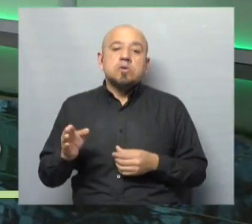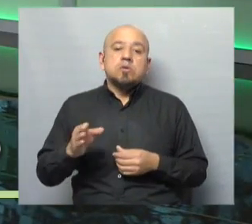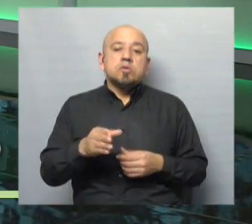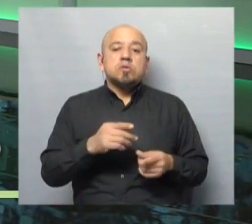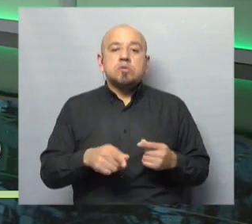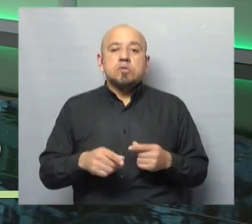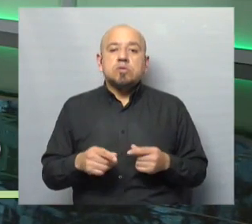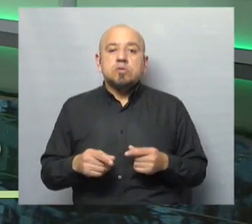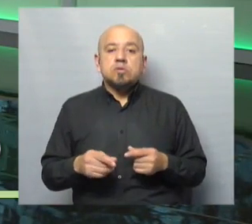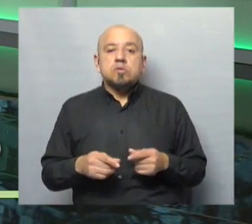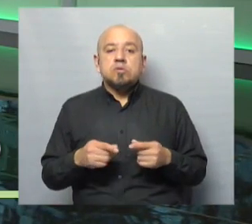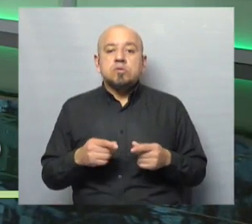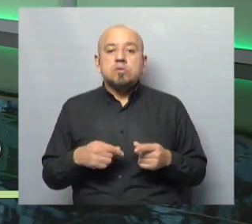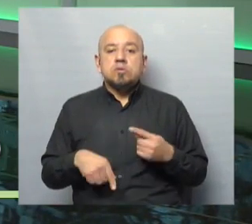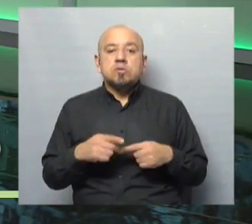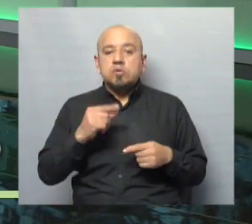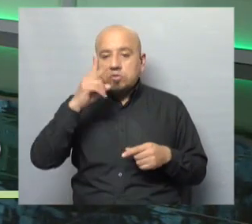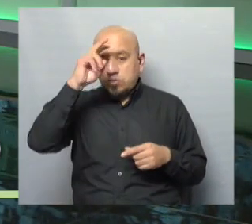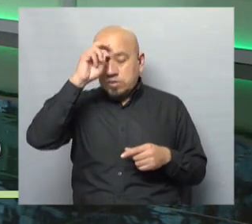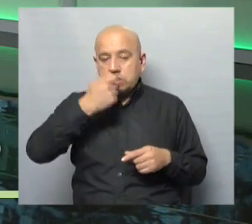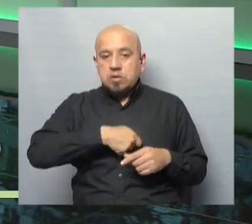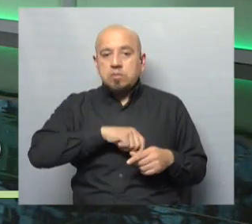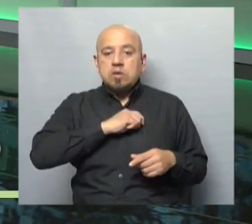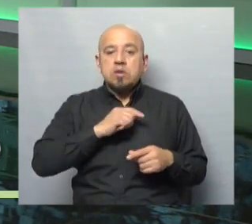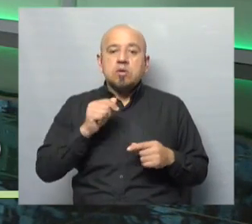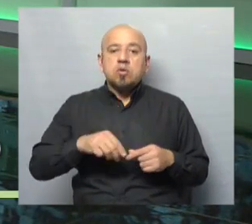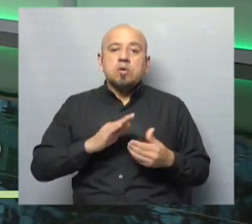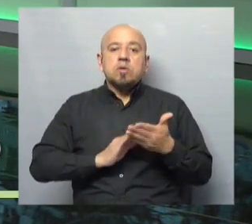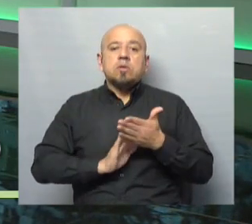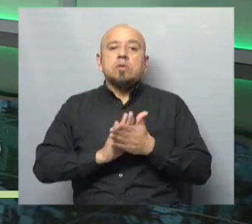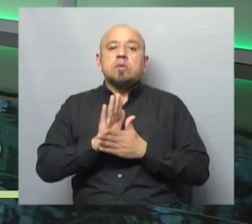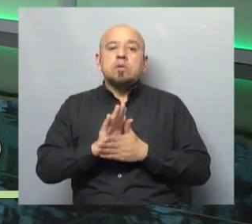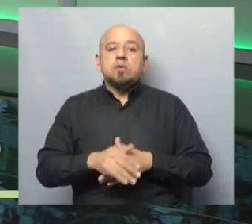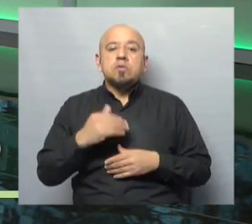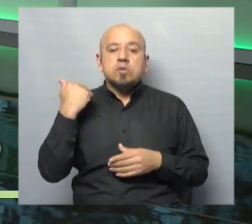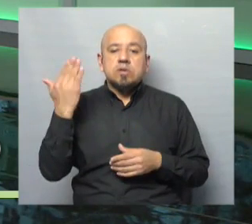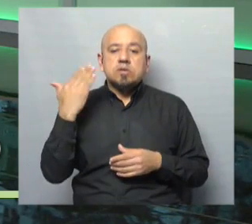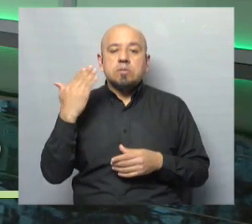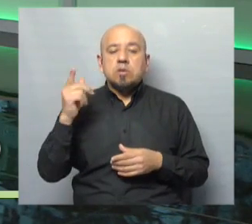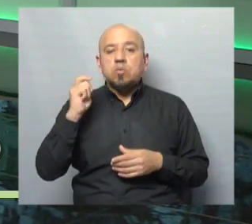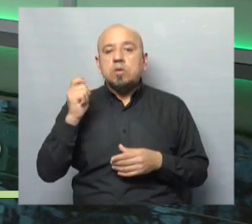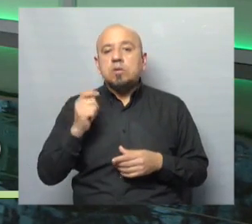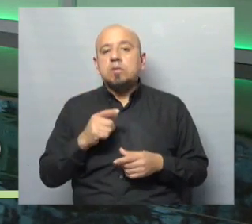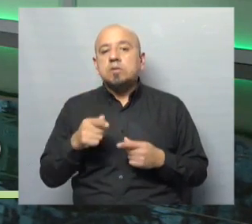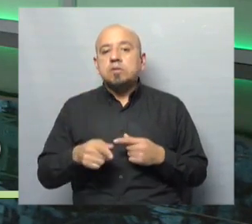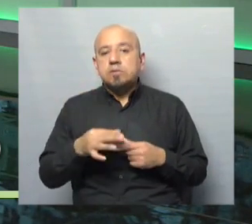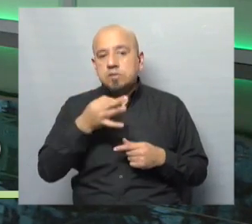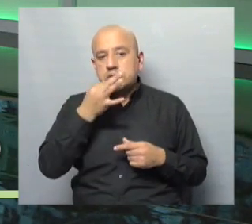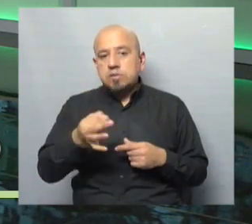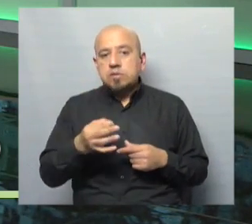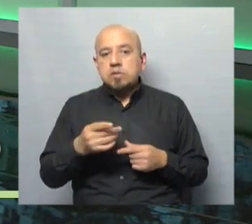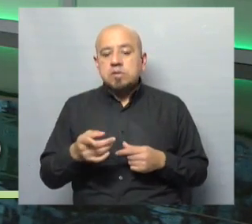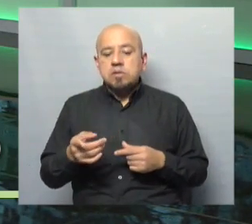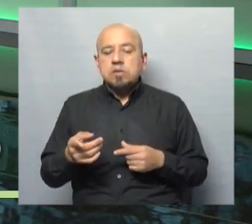estuvimos movilizando fuertemente fue el hospital español de hecho esta mañana tuvieron una asamblea urgente donde decidieron allí